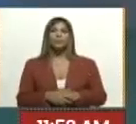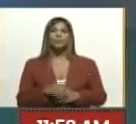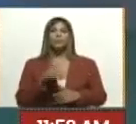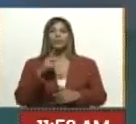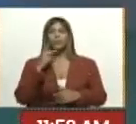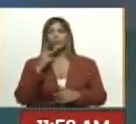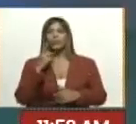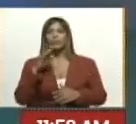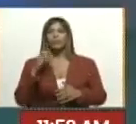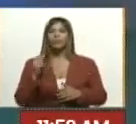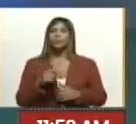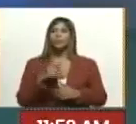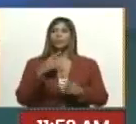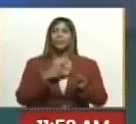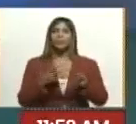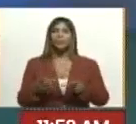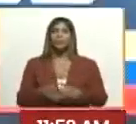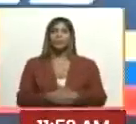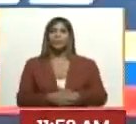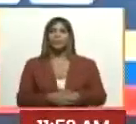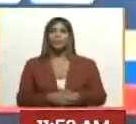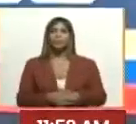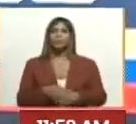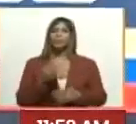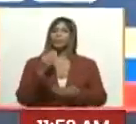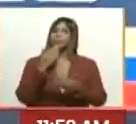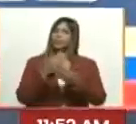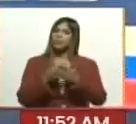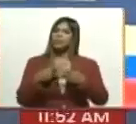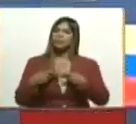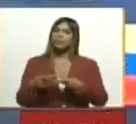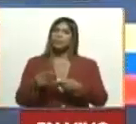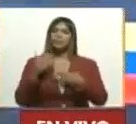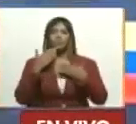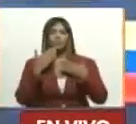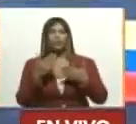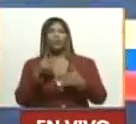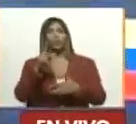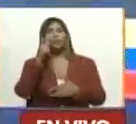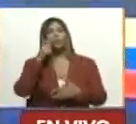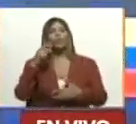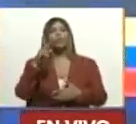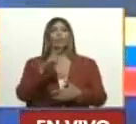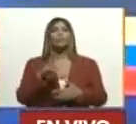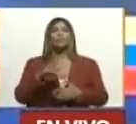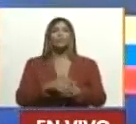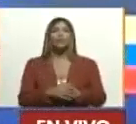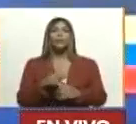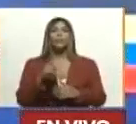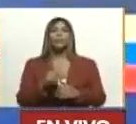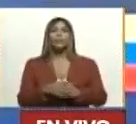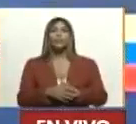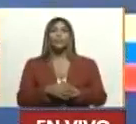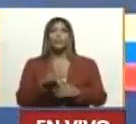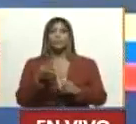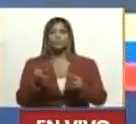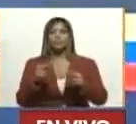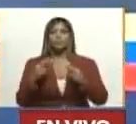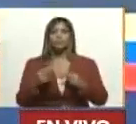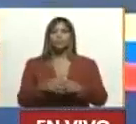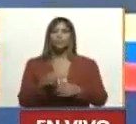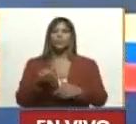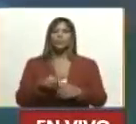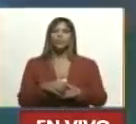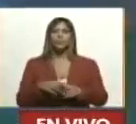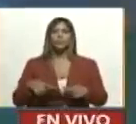Saab. Bienvenido a Café en la Mañana. Muchas gracias por la invitación. Bueno, un saludo al pueblo venezolano y a la teleaudiencia de este